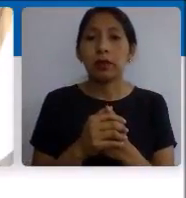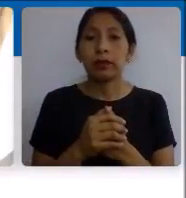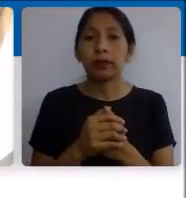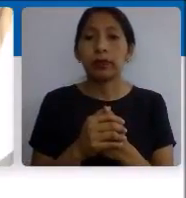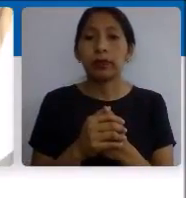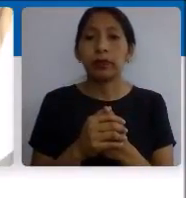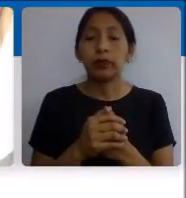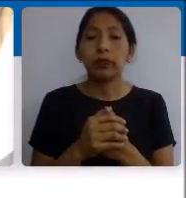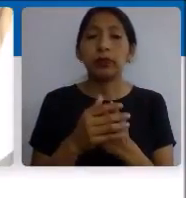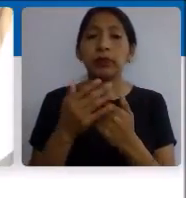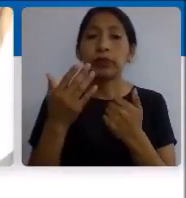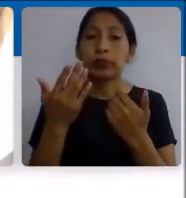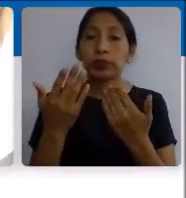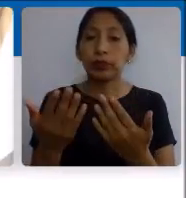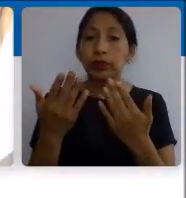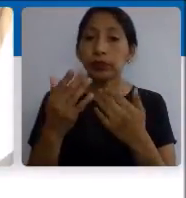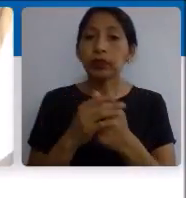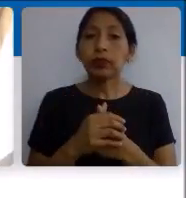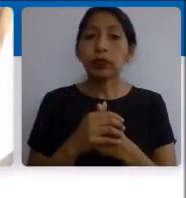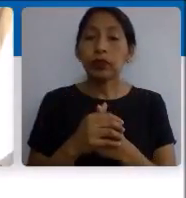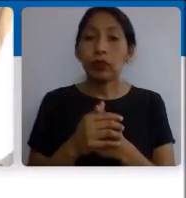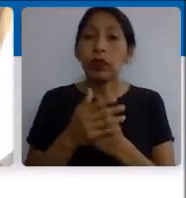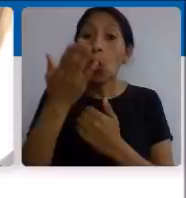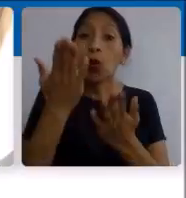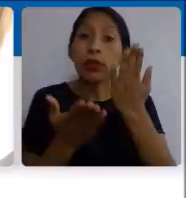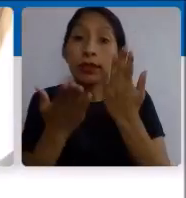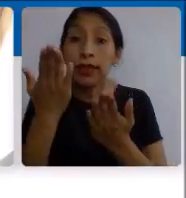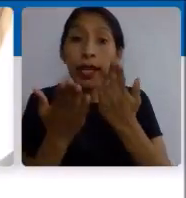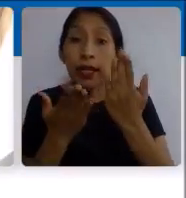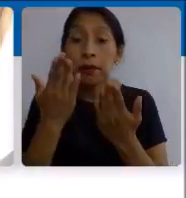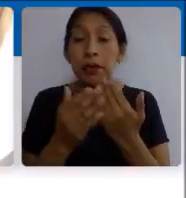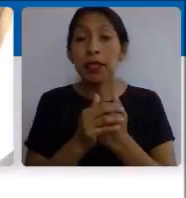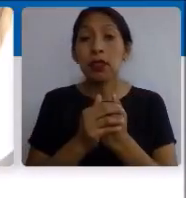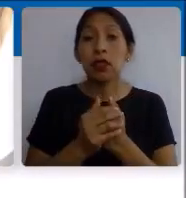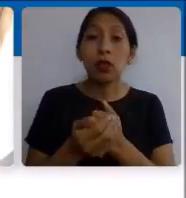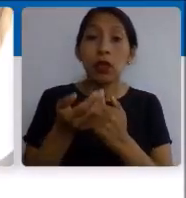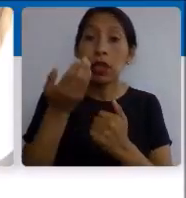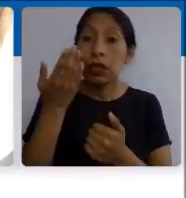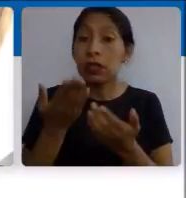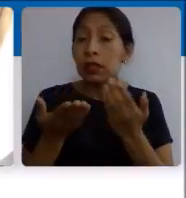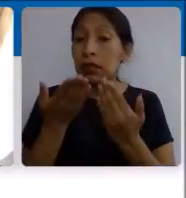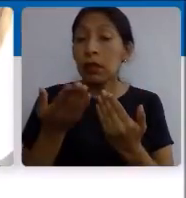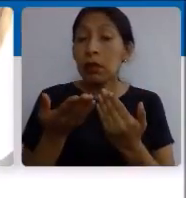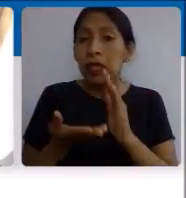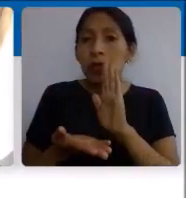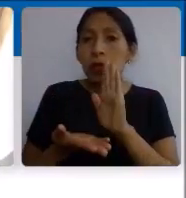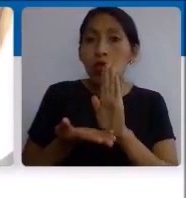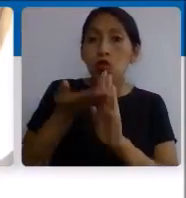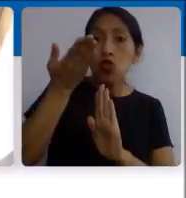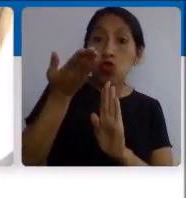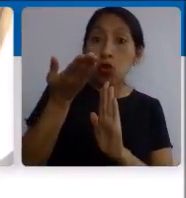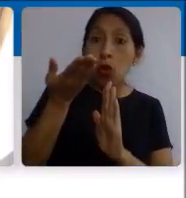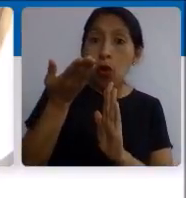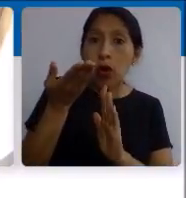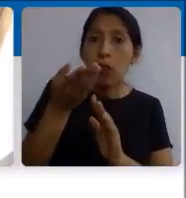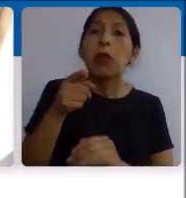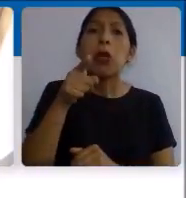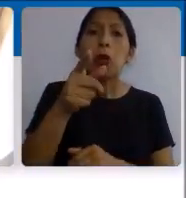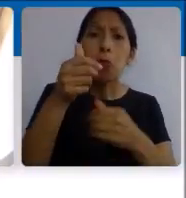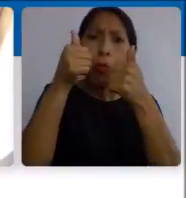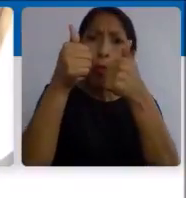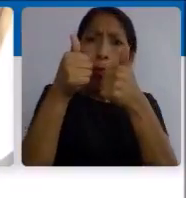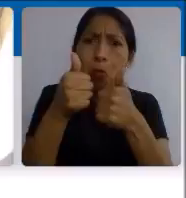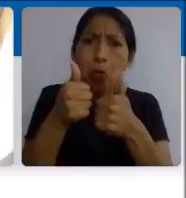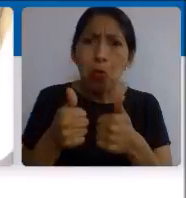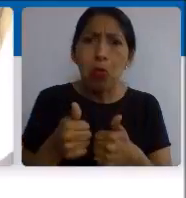de que un producto o un servicio tenga un precio elevado siempre y cuando la calidad